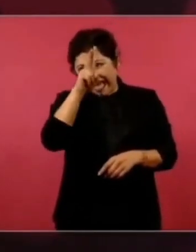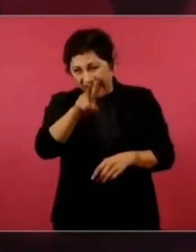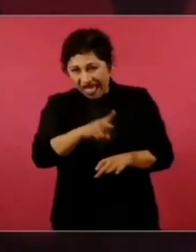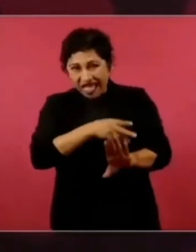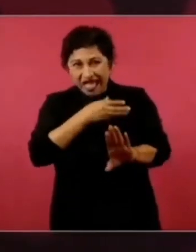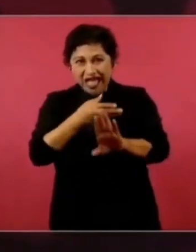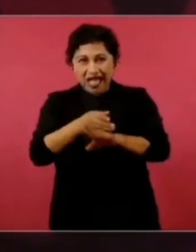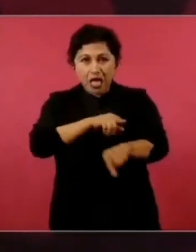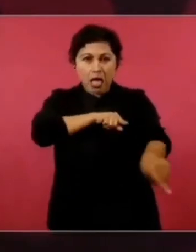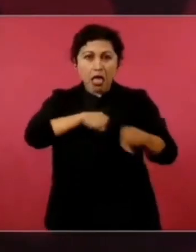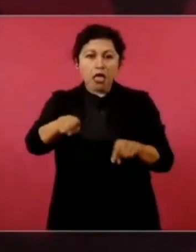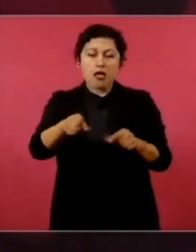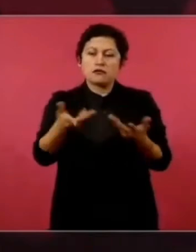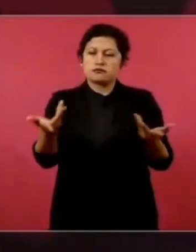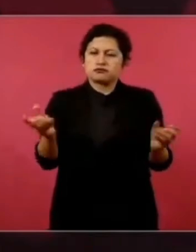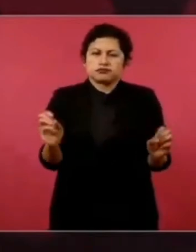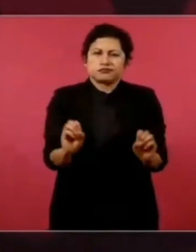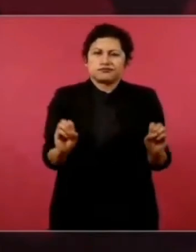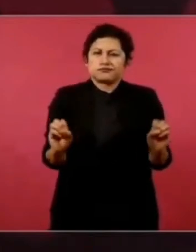nosotros